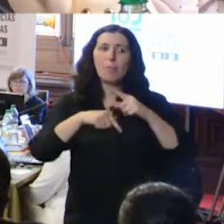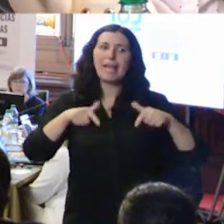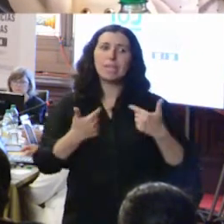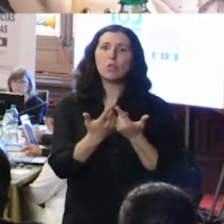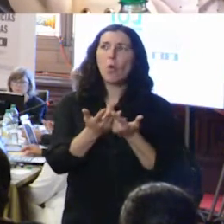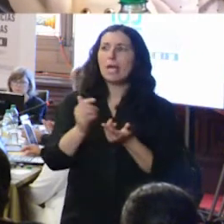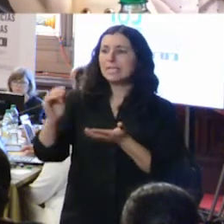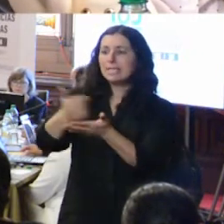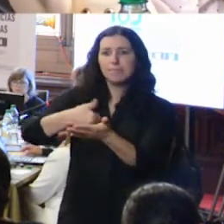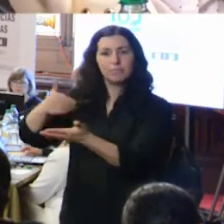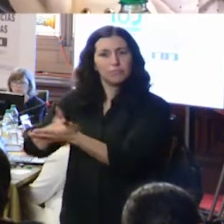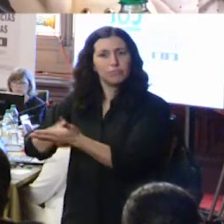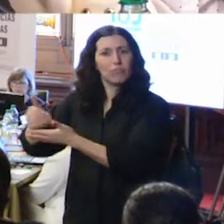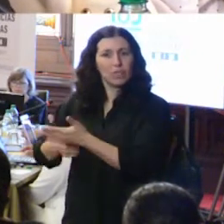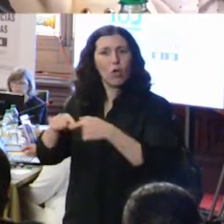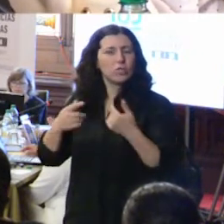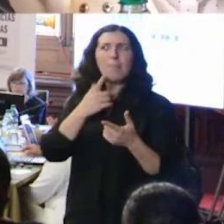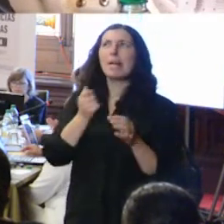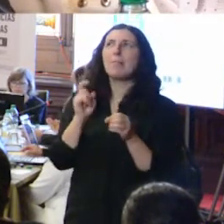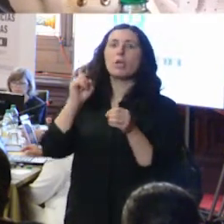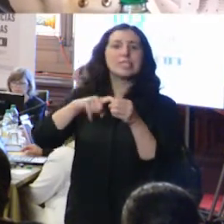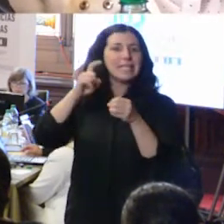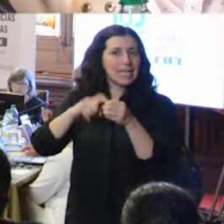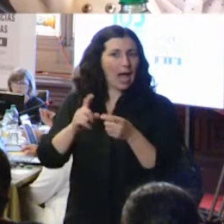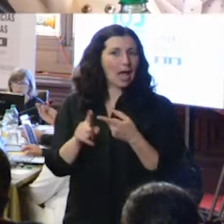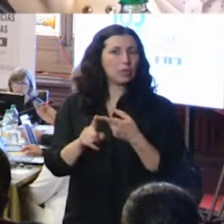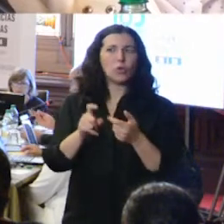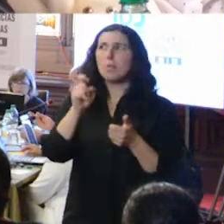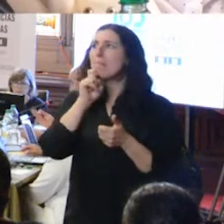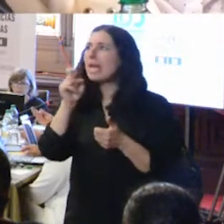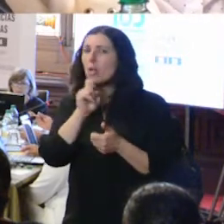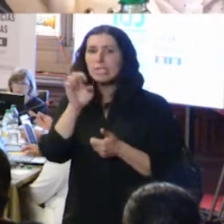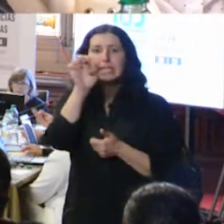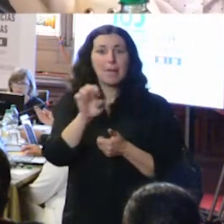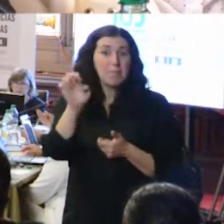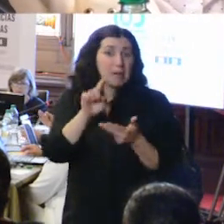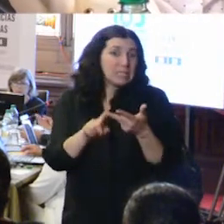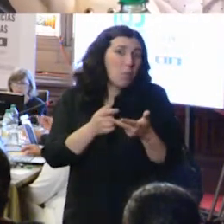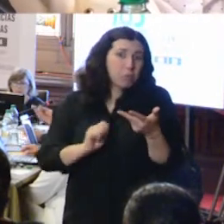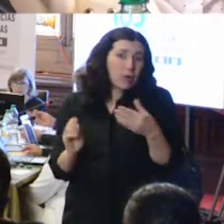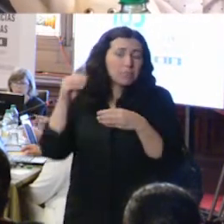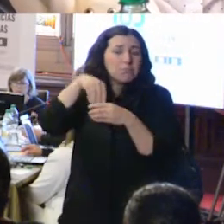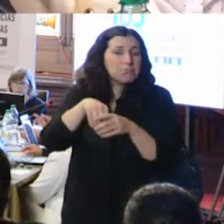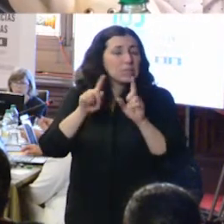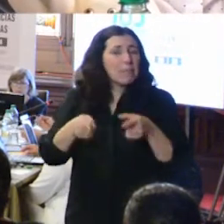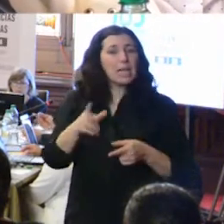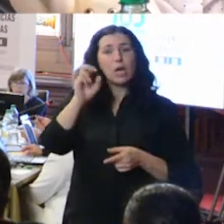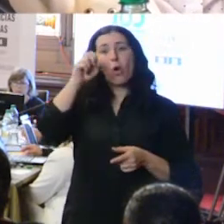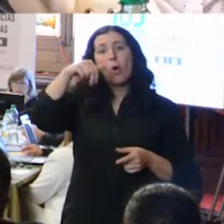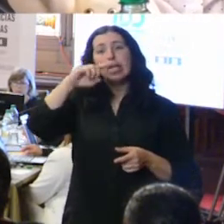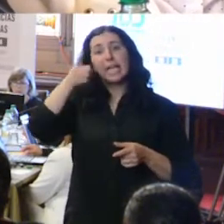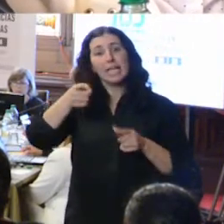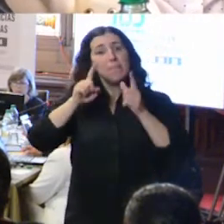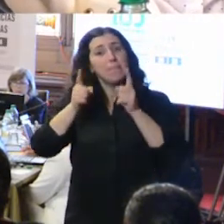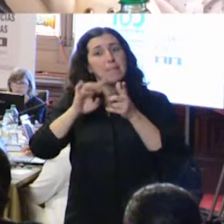social, por ejemplo, sindicatos o empresas periodísticas. No vemos por qué las ONGs no podrían también beneficiarse de un mecanismo